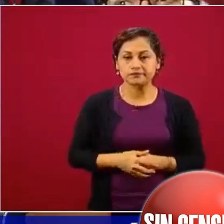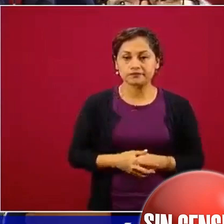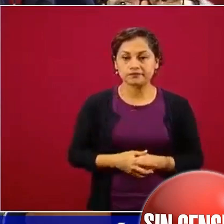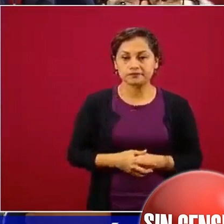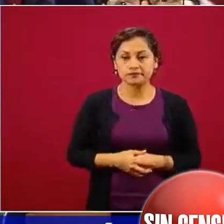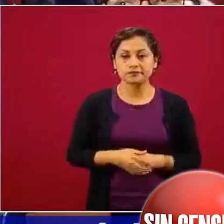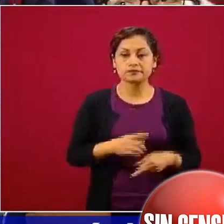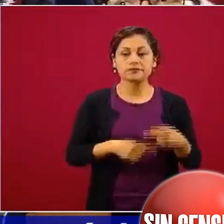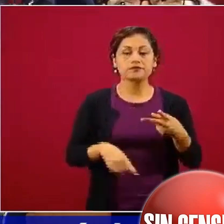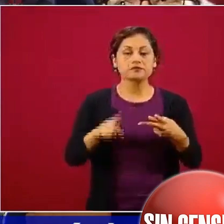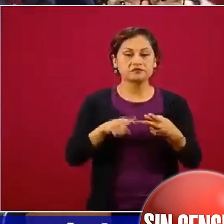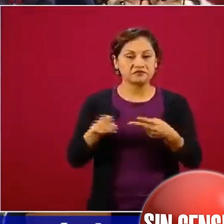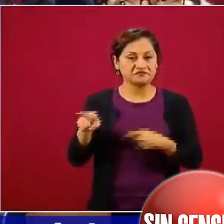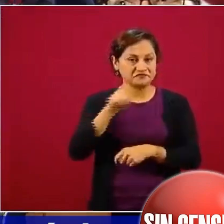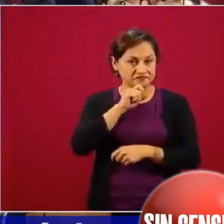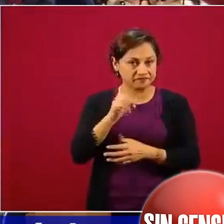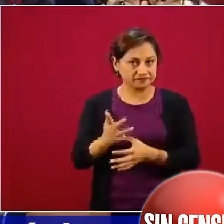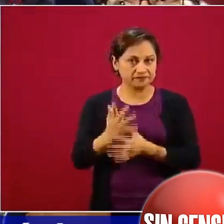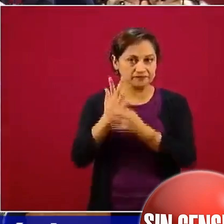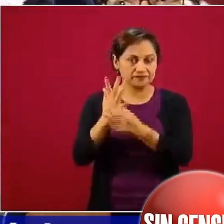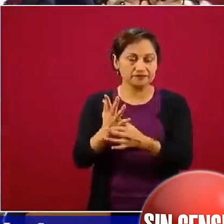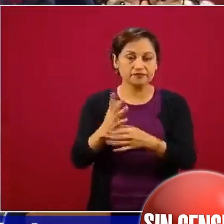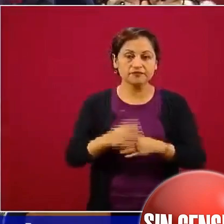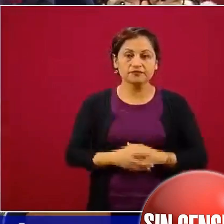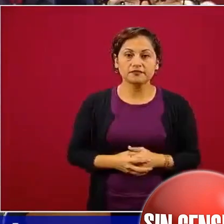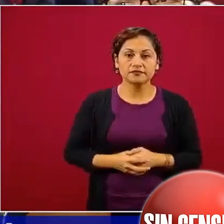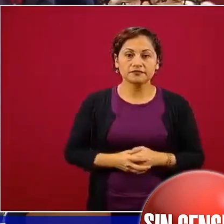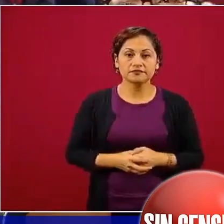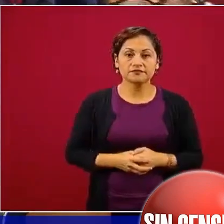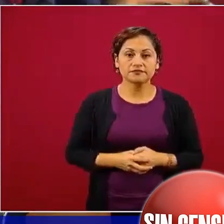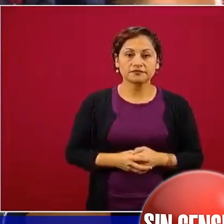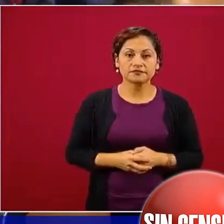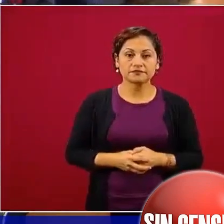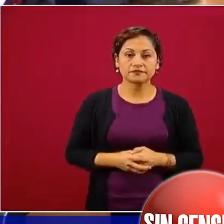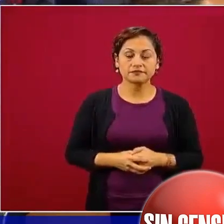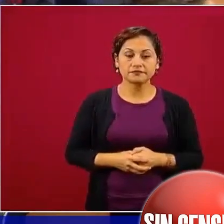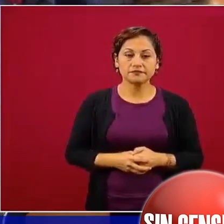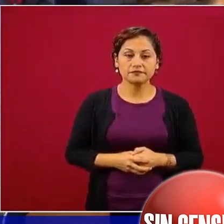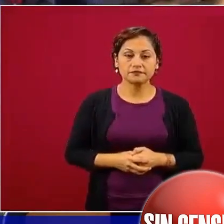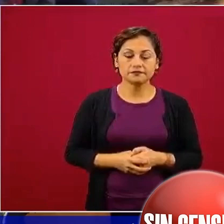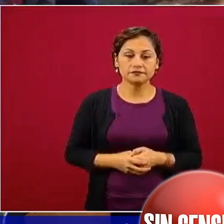y la segunda frase es, y dice así: